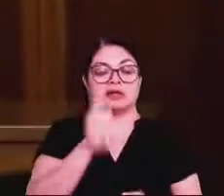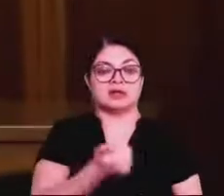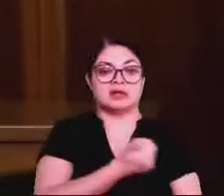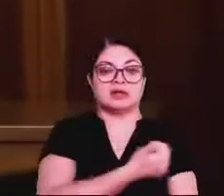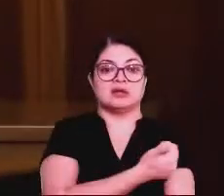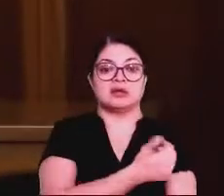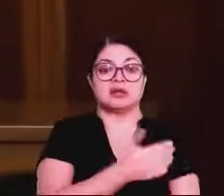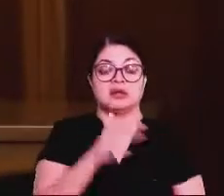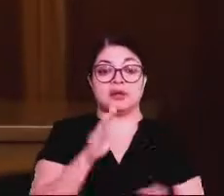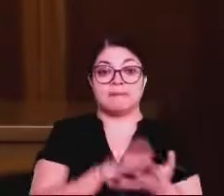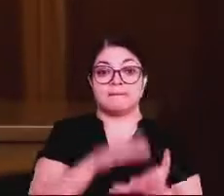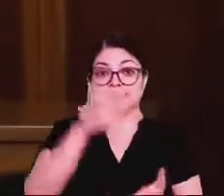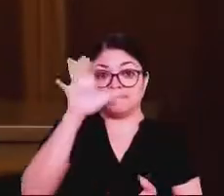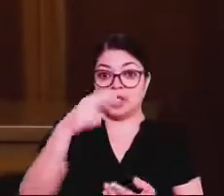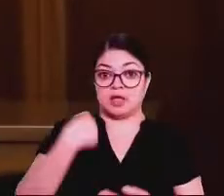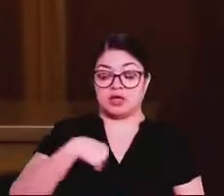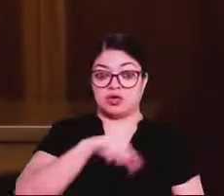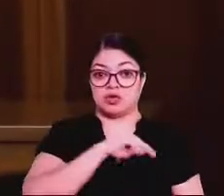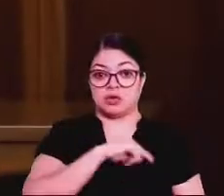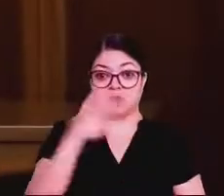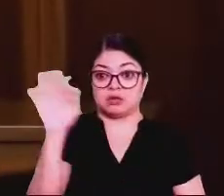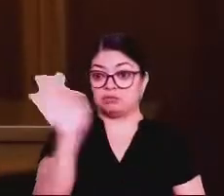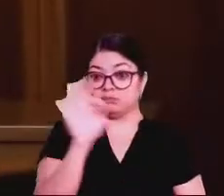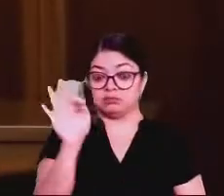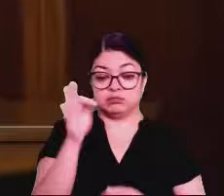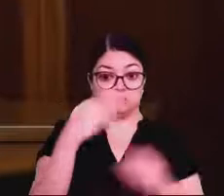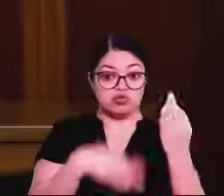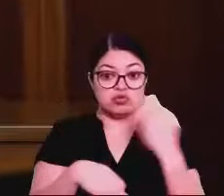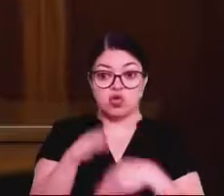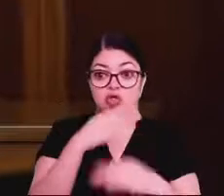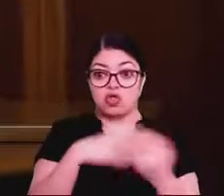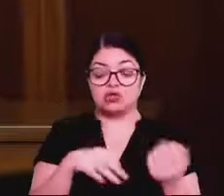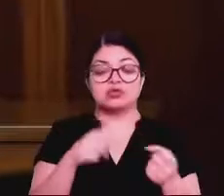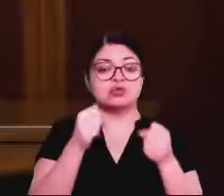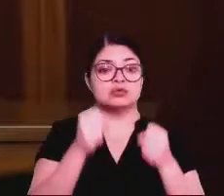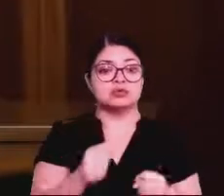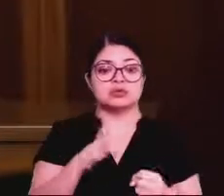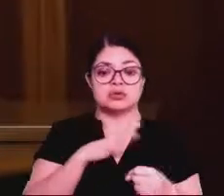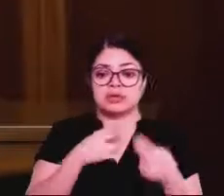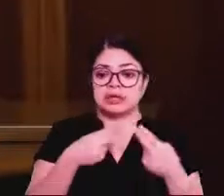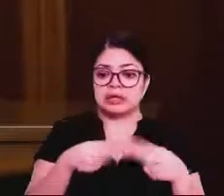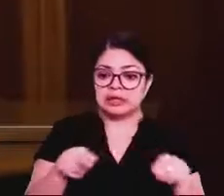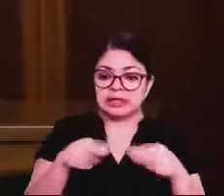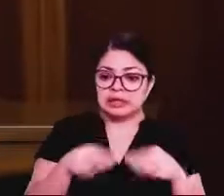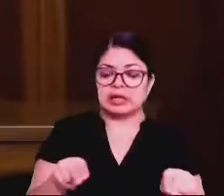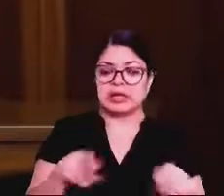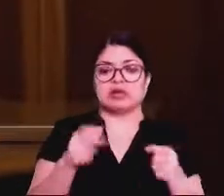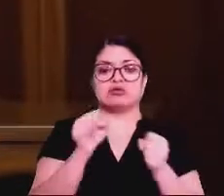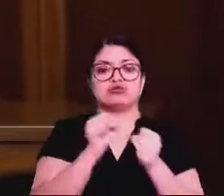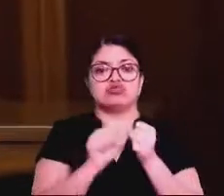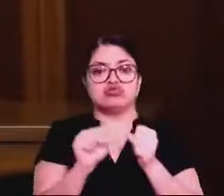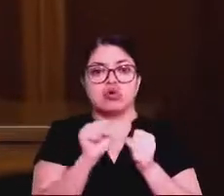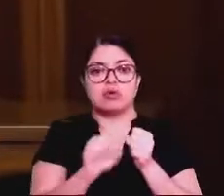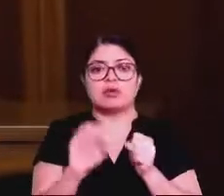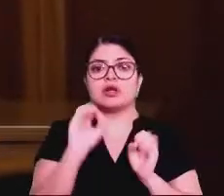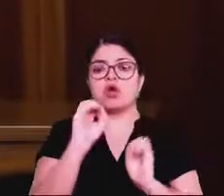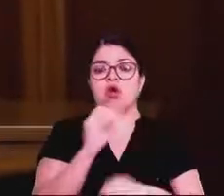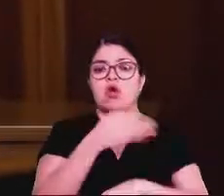pues la mayoría de nosotros, si no es que todos, tenemos a nietos, sobrinos o algún